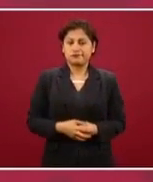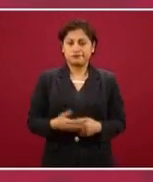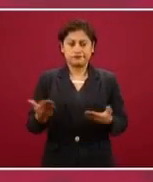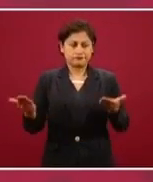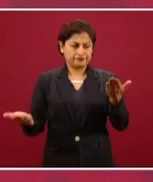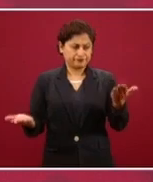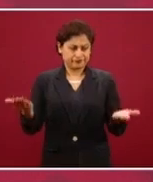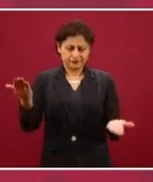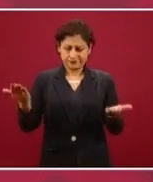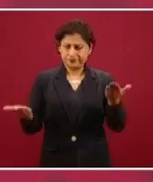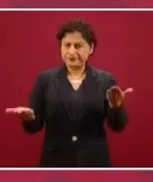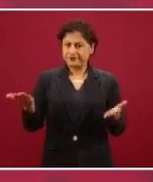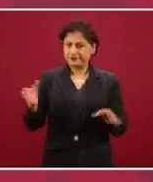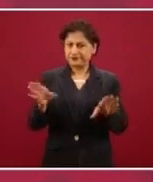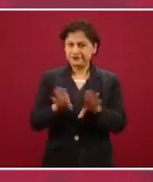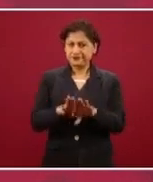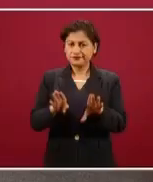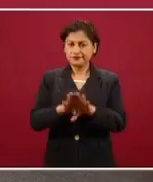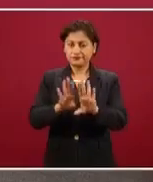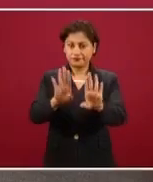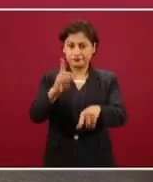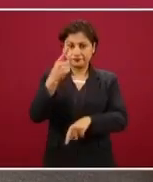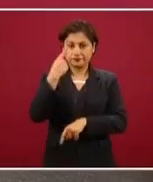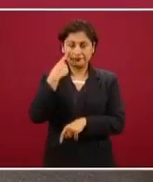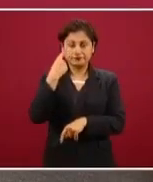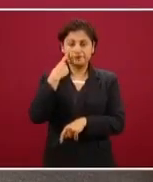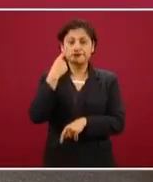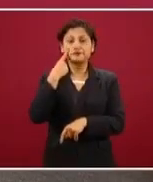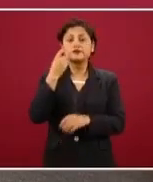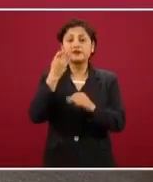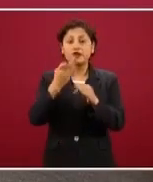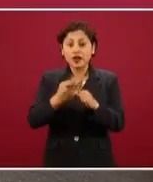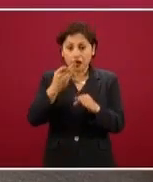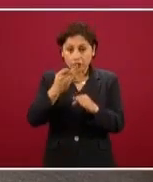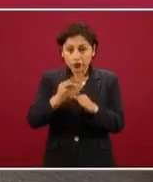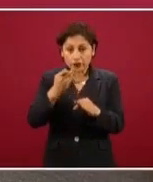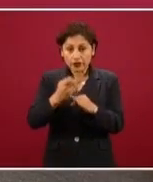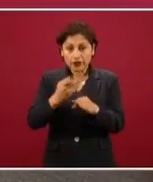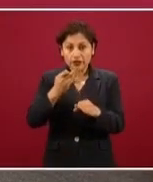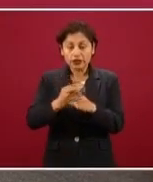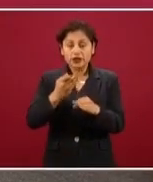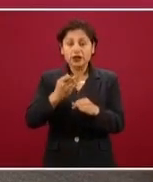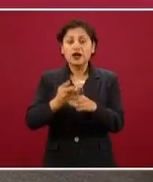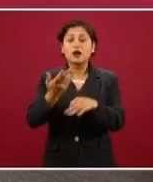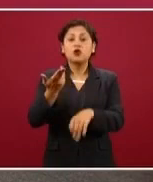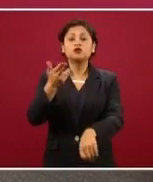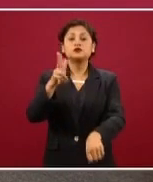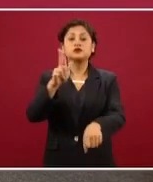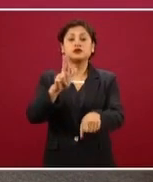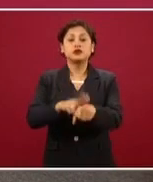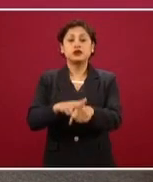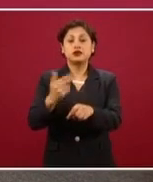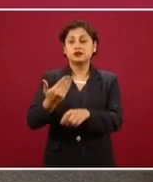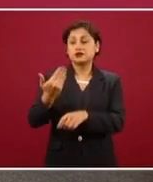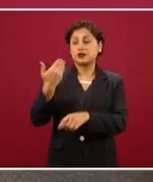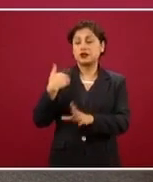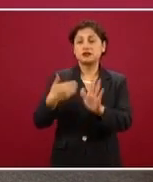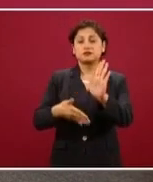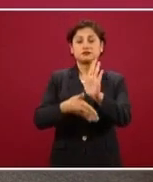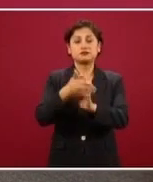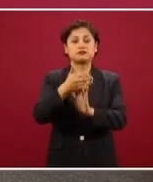estamos rehabilitando o terminando de construir hospitales.